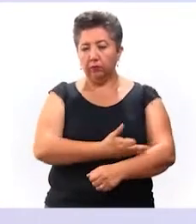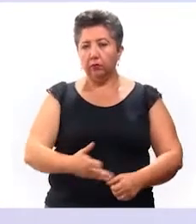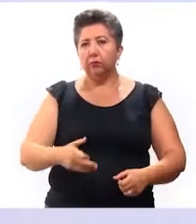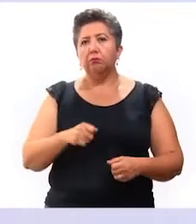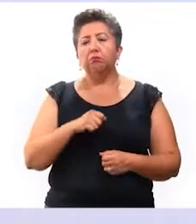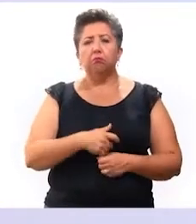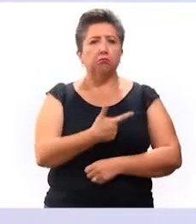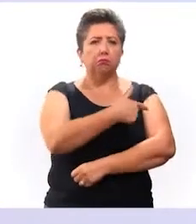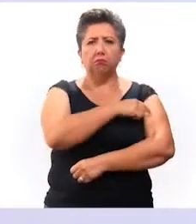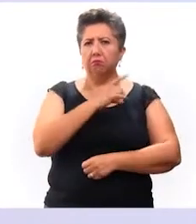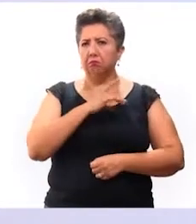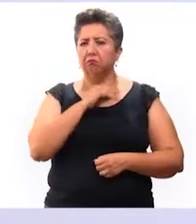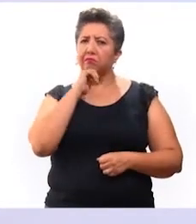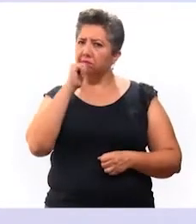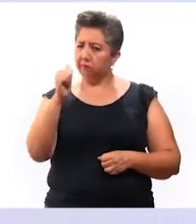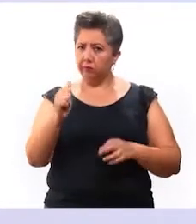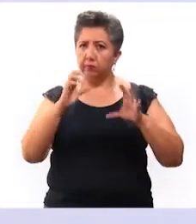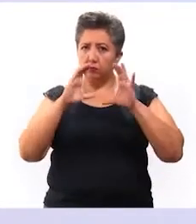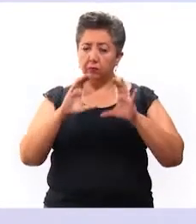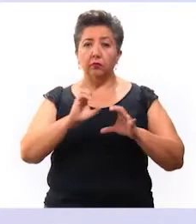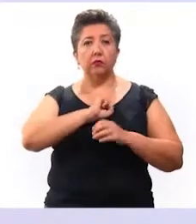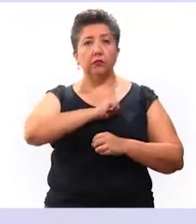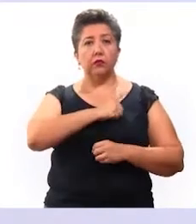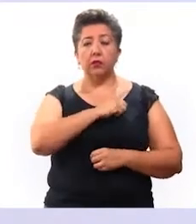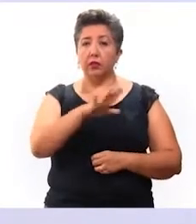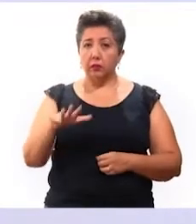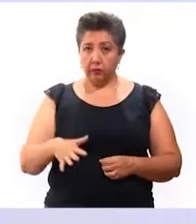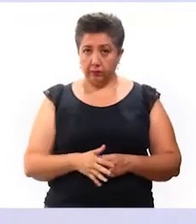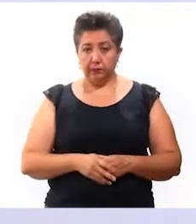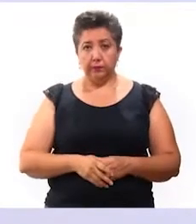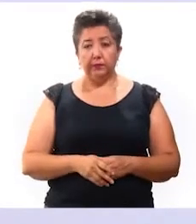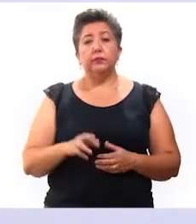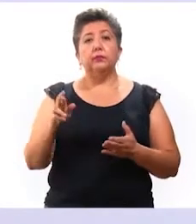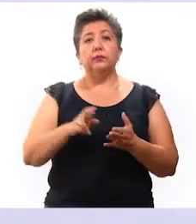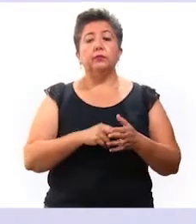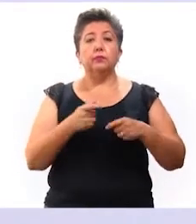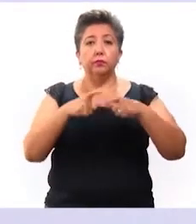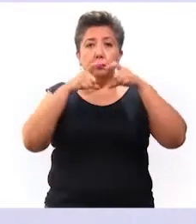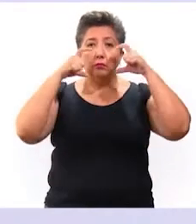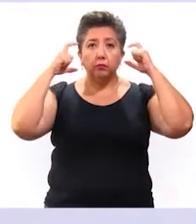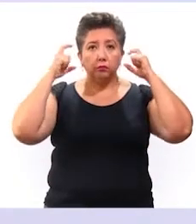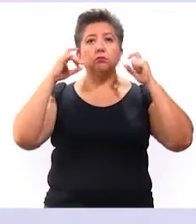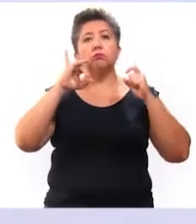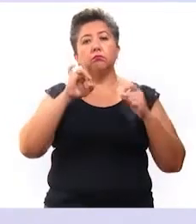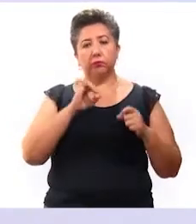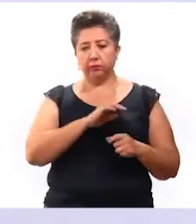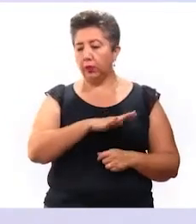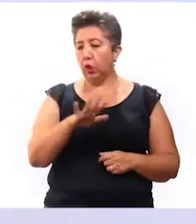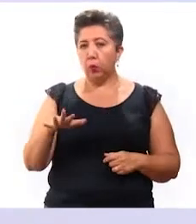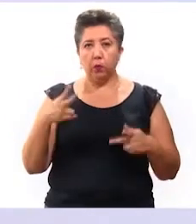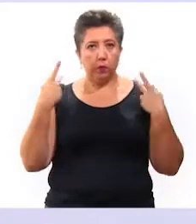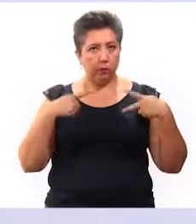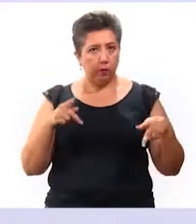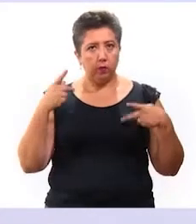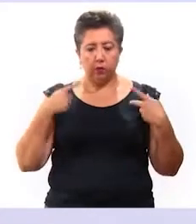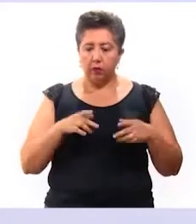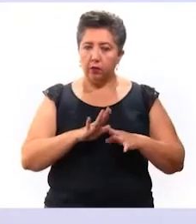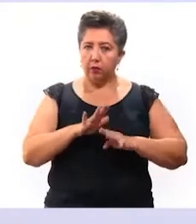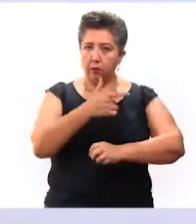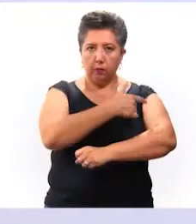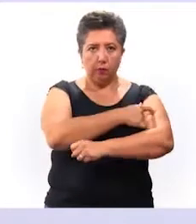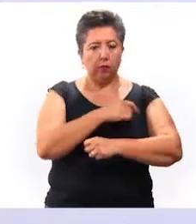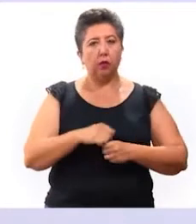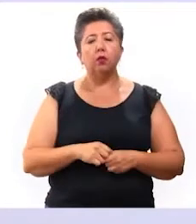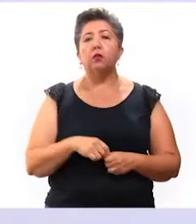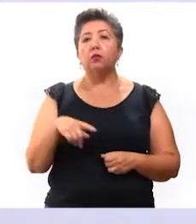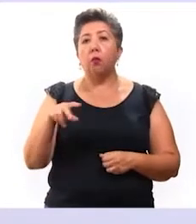sin temor para proteger nuestra salud y la de nuestras familias. Se reitera el uso obligatorio de cubrebocas para toda la población, incluso la